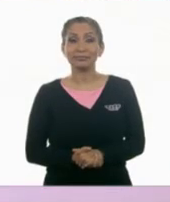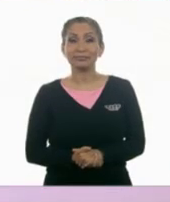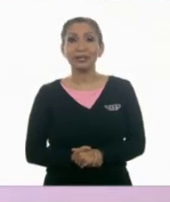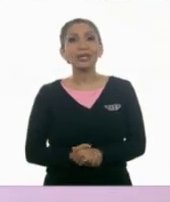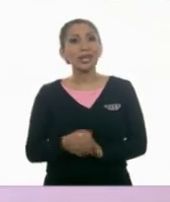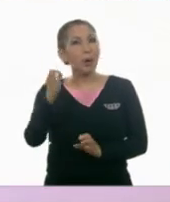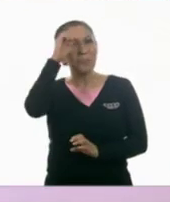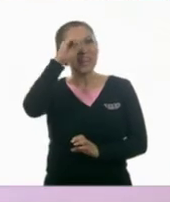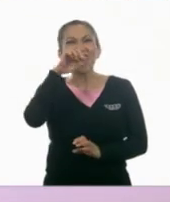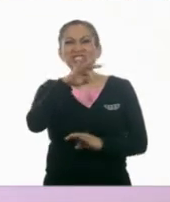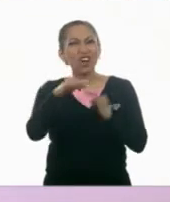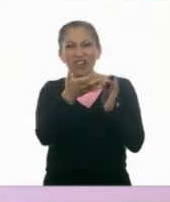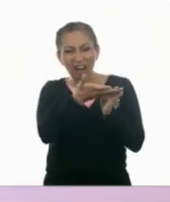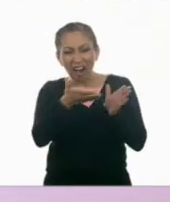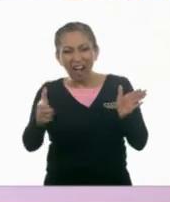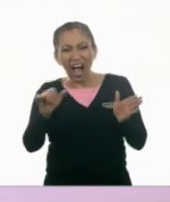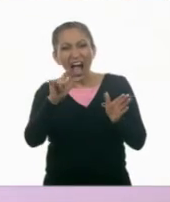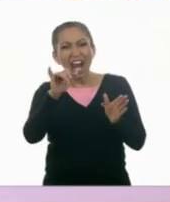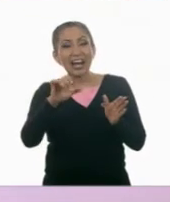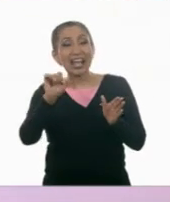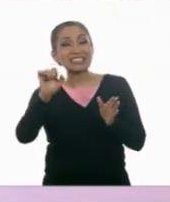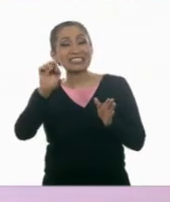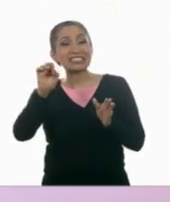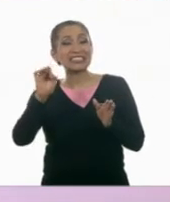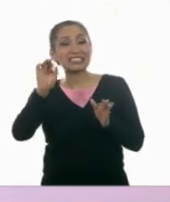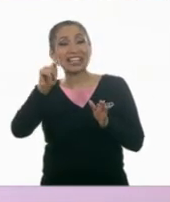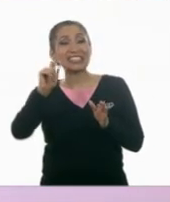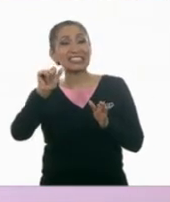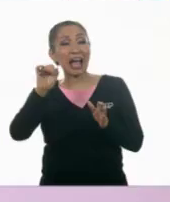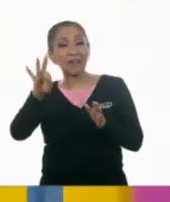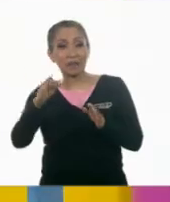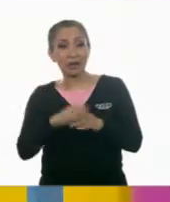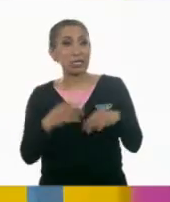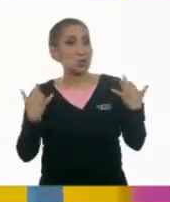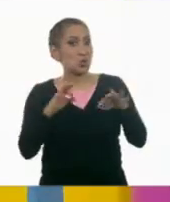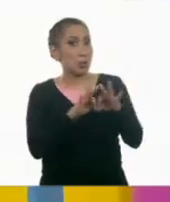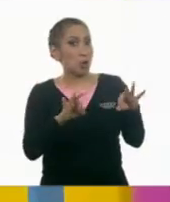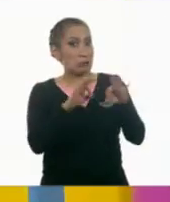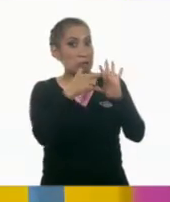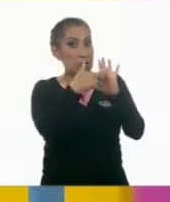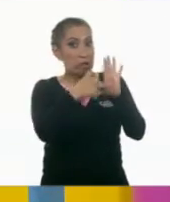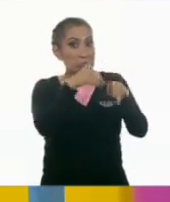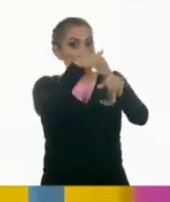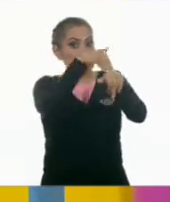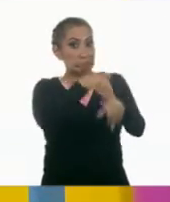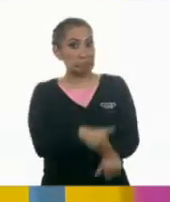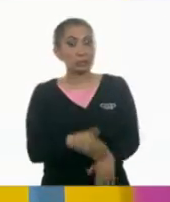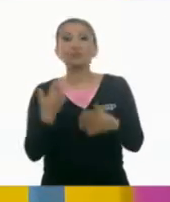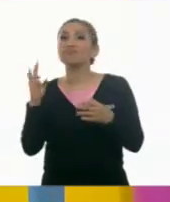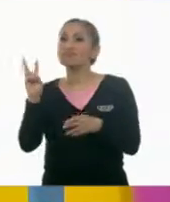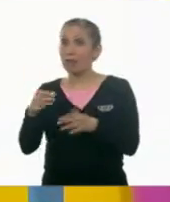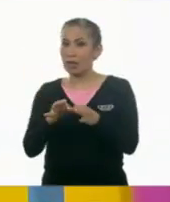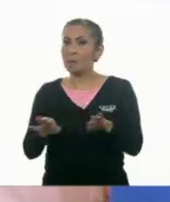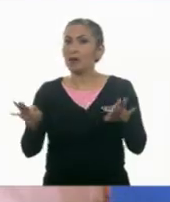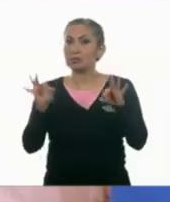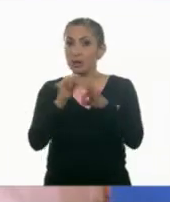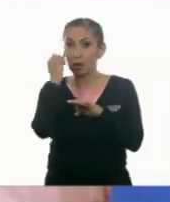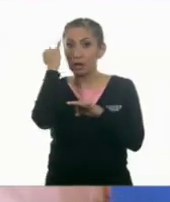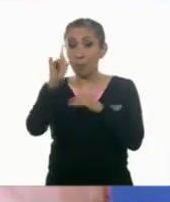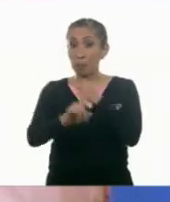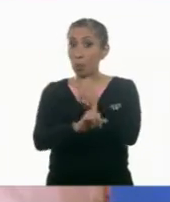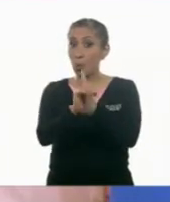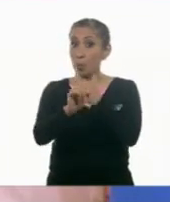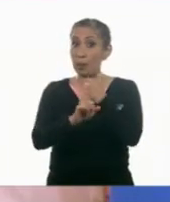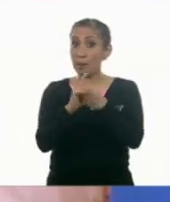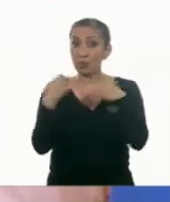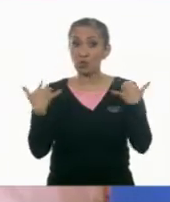¿Qué te pareció todo lo que hicieron Alan y Staff? ¡Ay, qué importante seguir las reglas, ¿no? Muy importante, si no te puedes meter